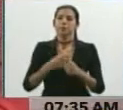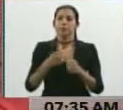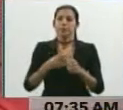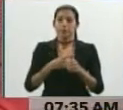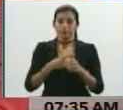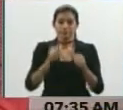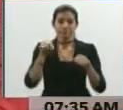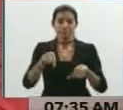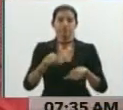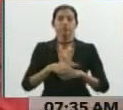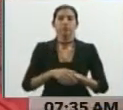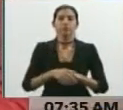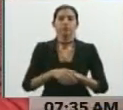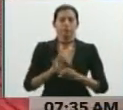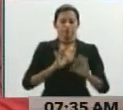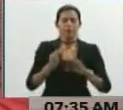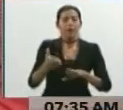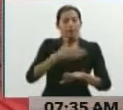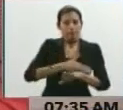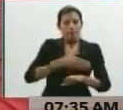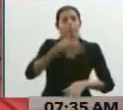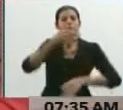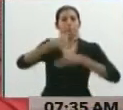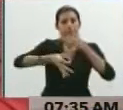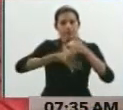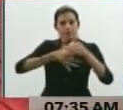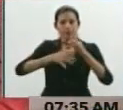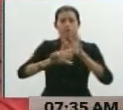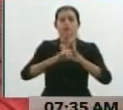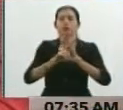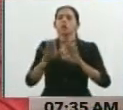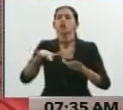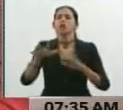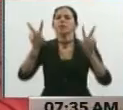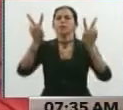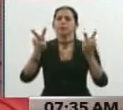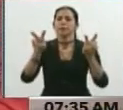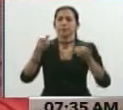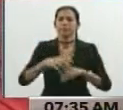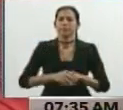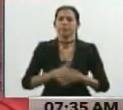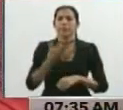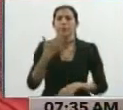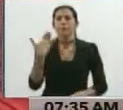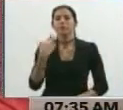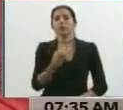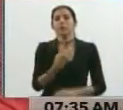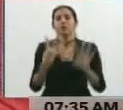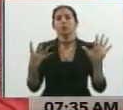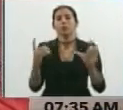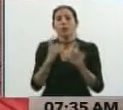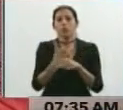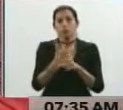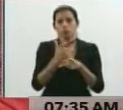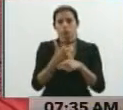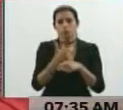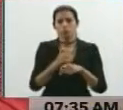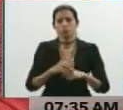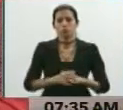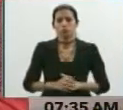tenemos que darle un contexto jurídico ok de donde nace el tema el pasado 29 de agosto